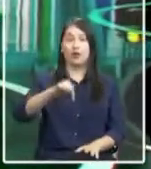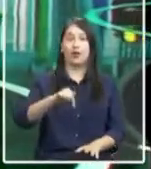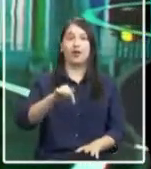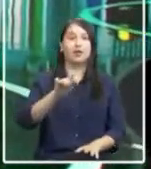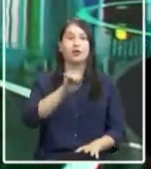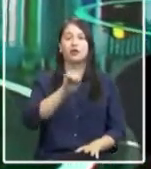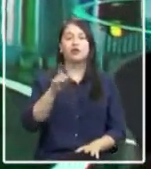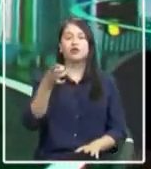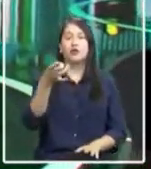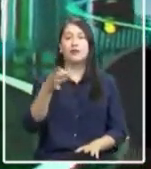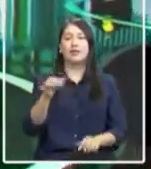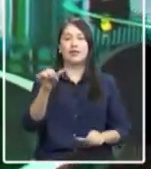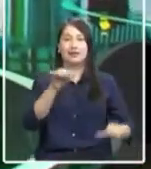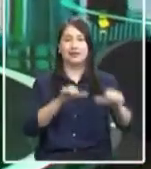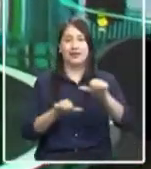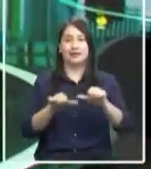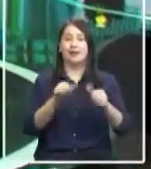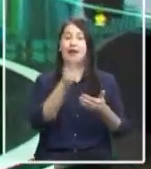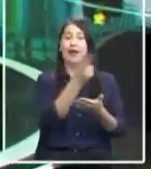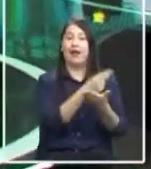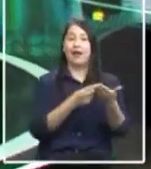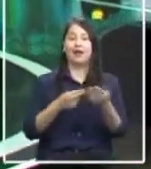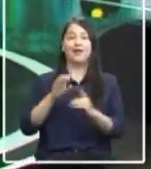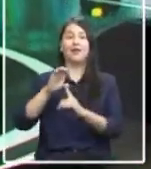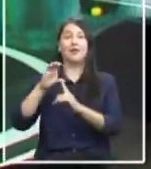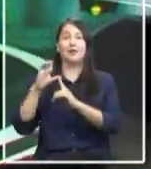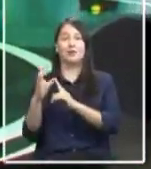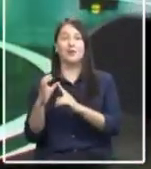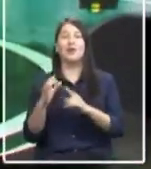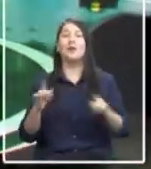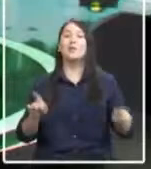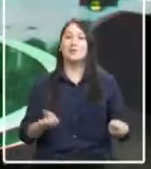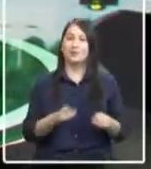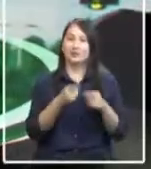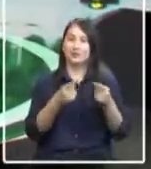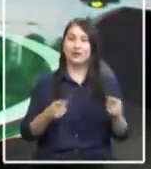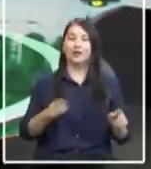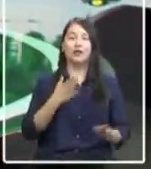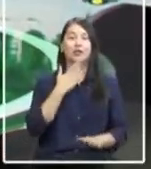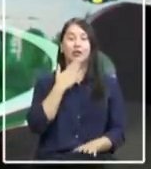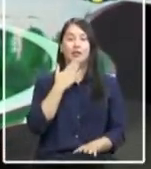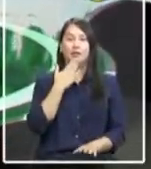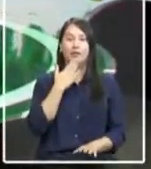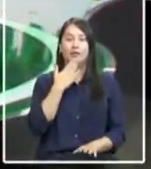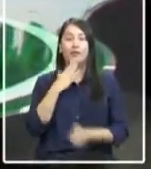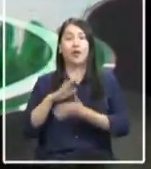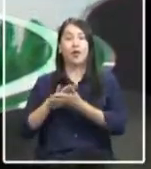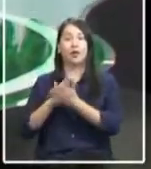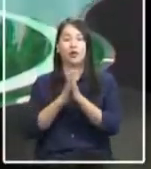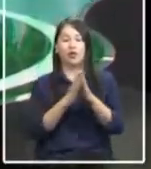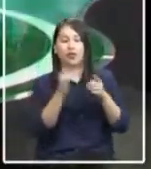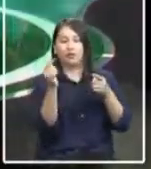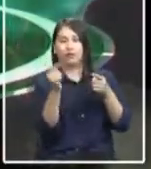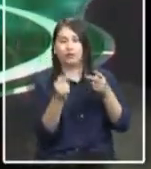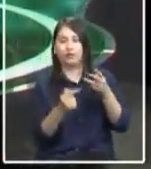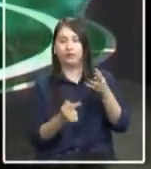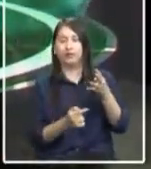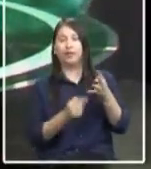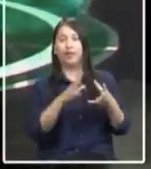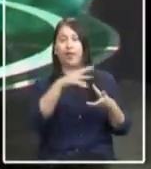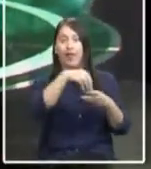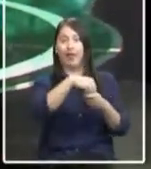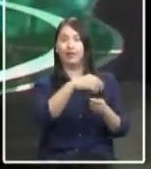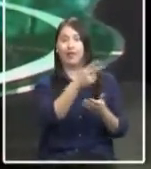reunimos las artes, las culturas, la música incluso, todas las disciplinas del arte también están